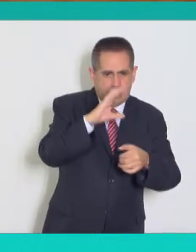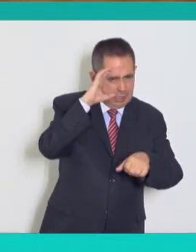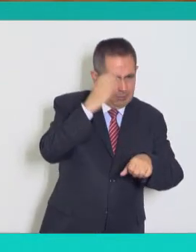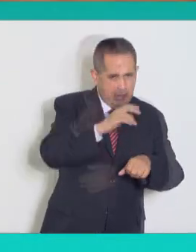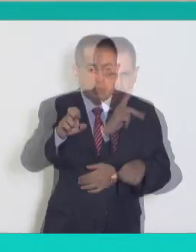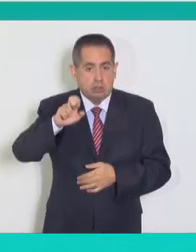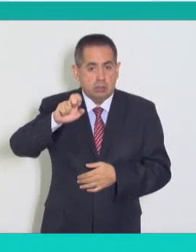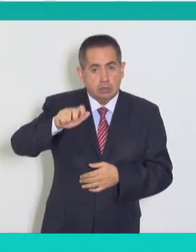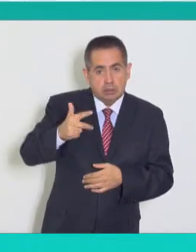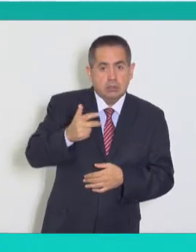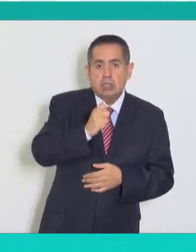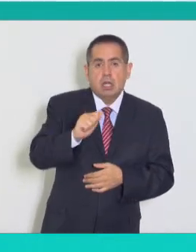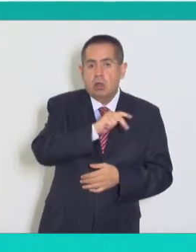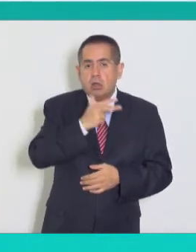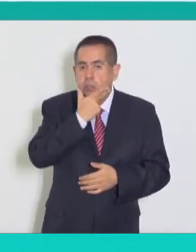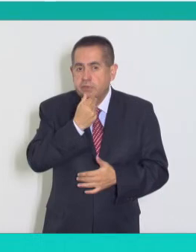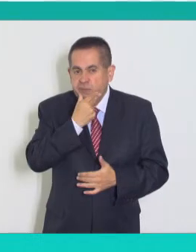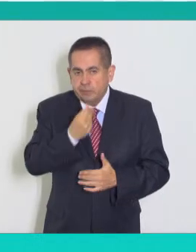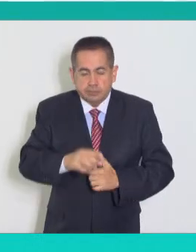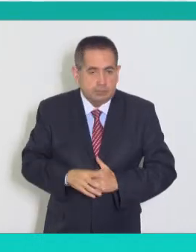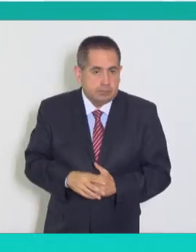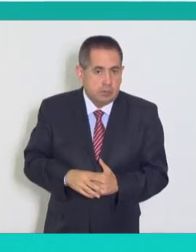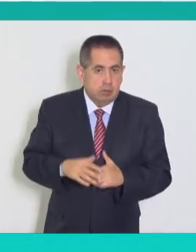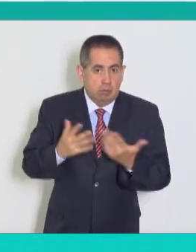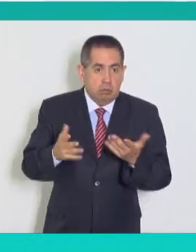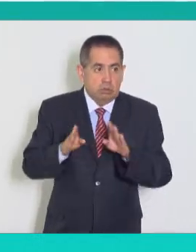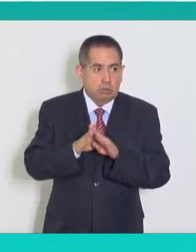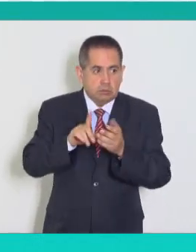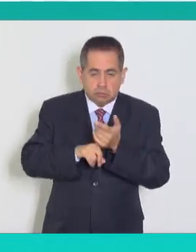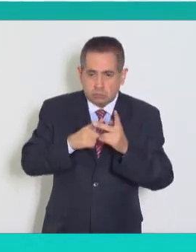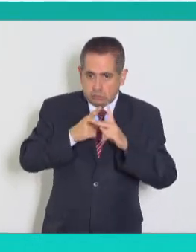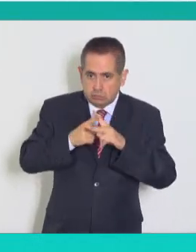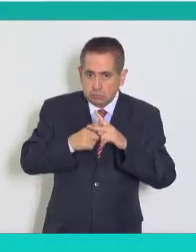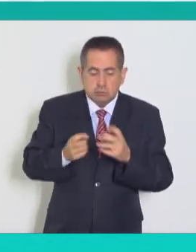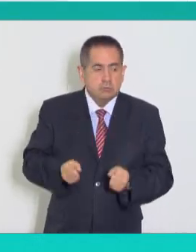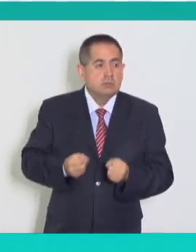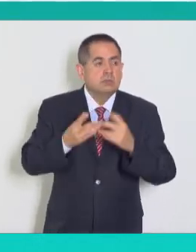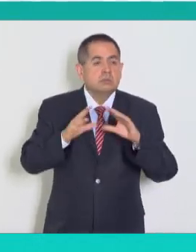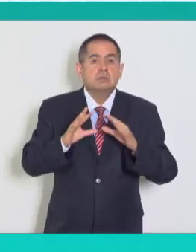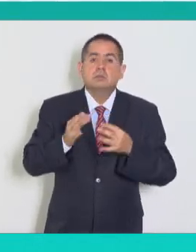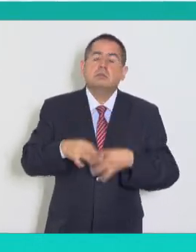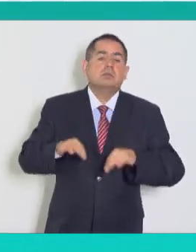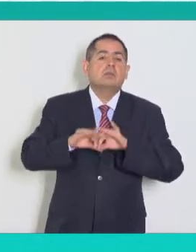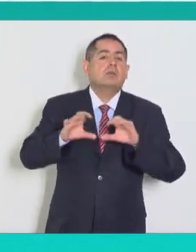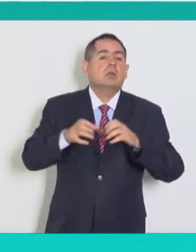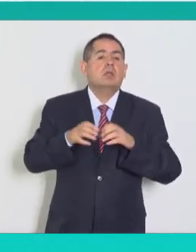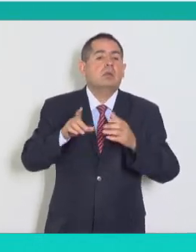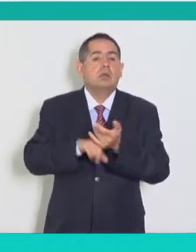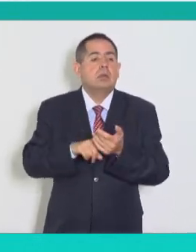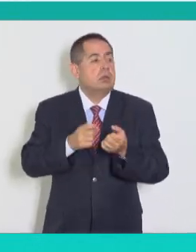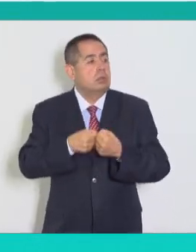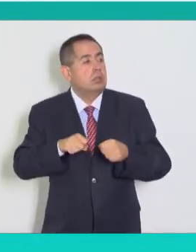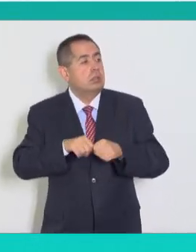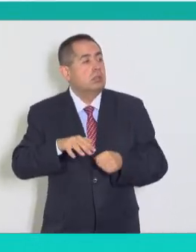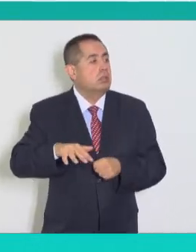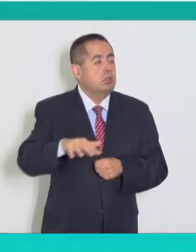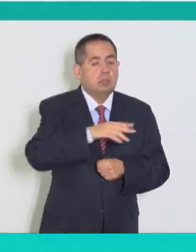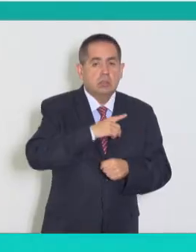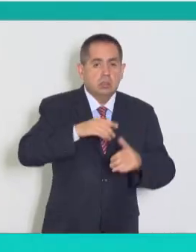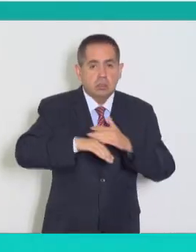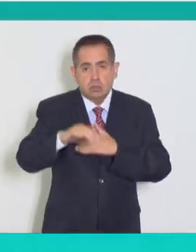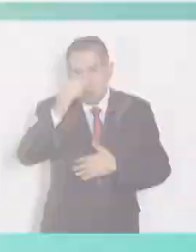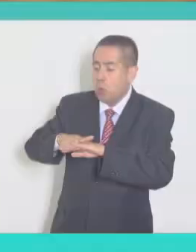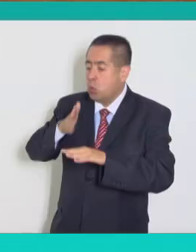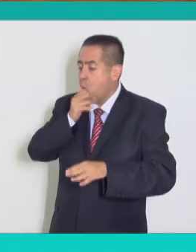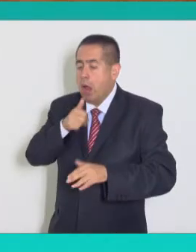estrecha entre la secretaria de gobernación y la pgr para el manejo y la integración de la base de datos de personas no